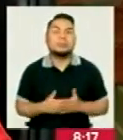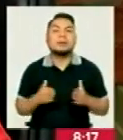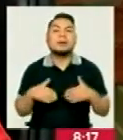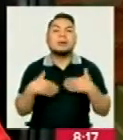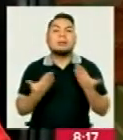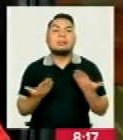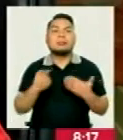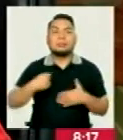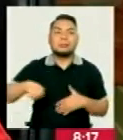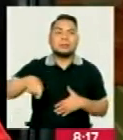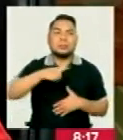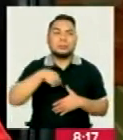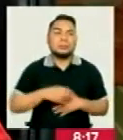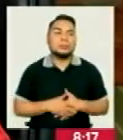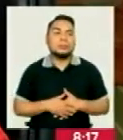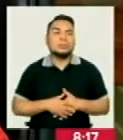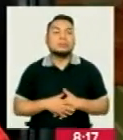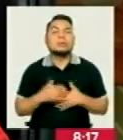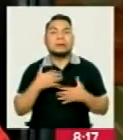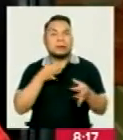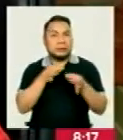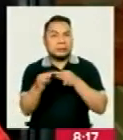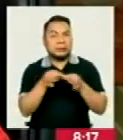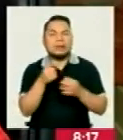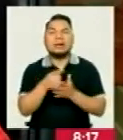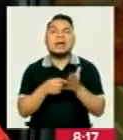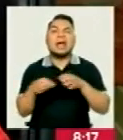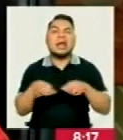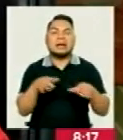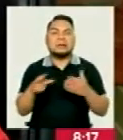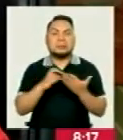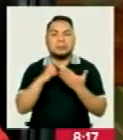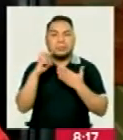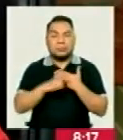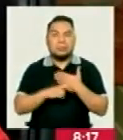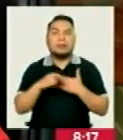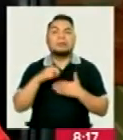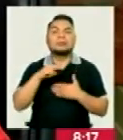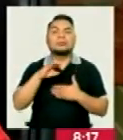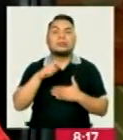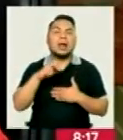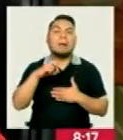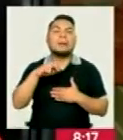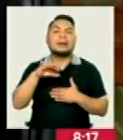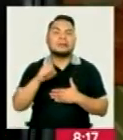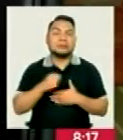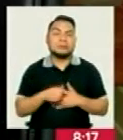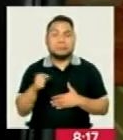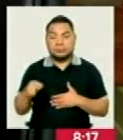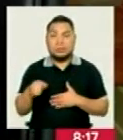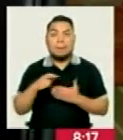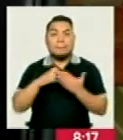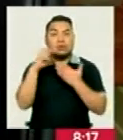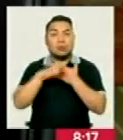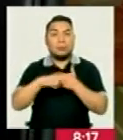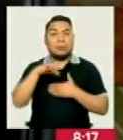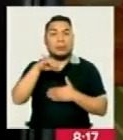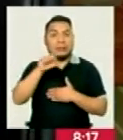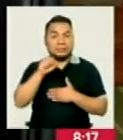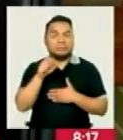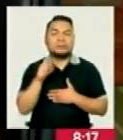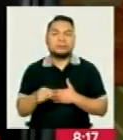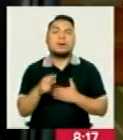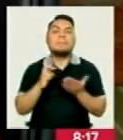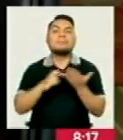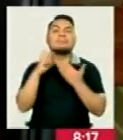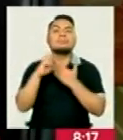poder nosotros indicar qué cosa realiza el Programa Nacional País. El Programa Nacional País, como bien nos ha indicado, es un